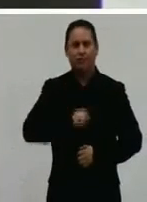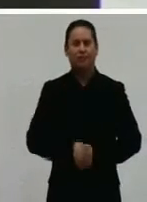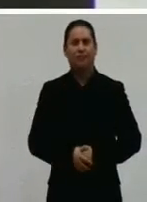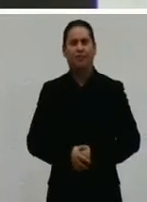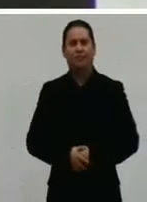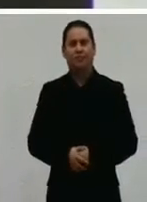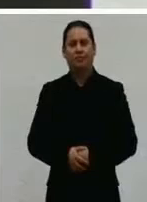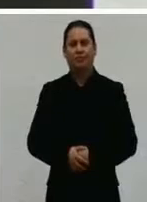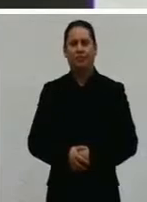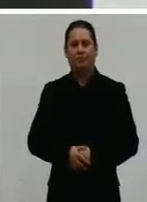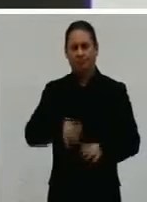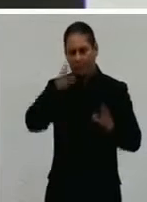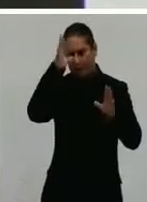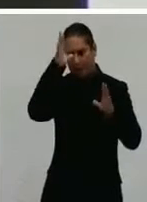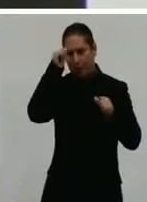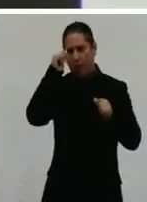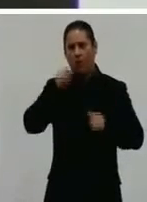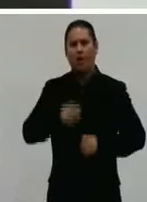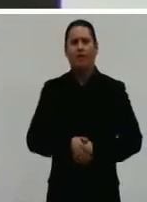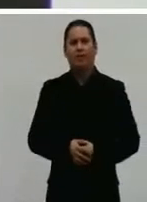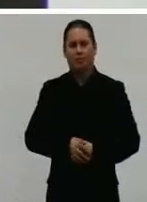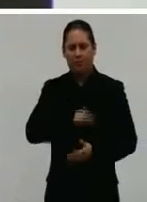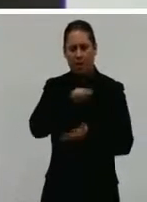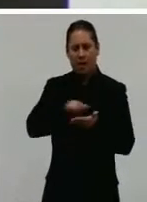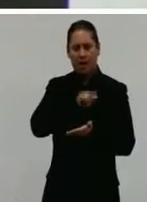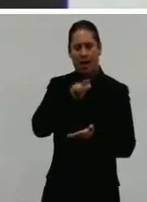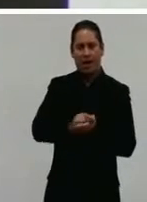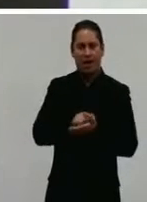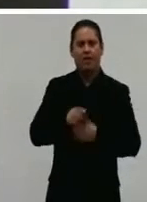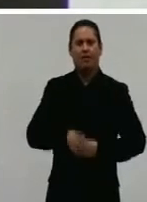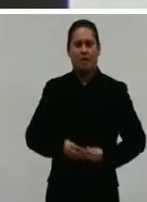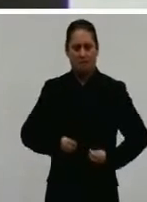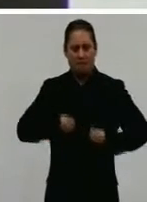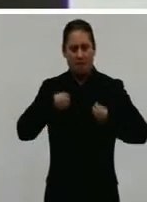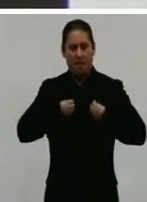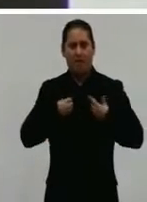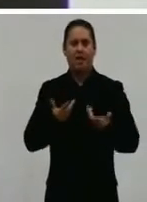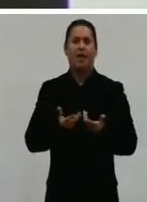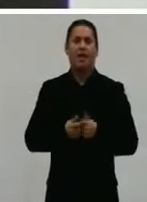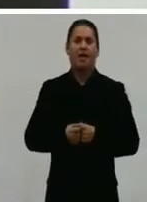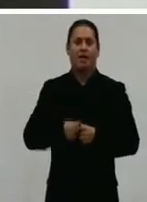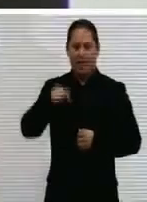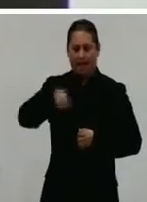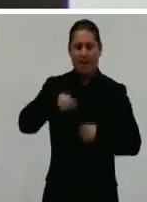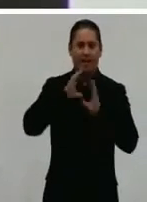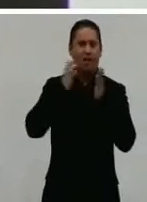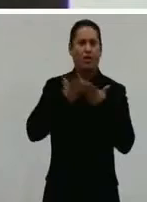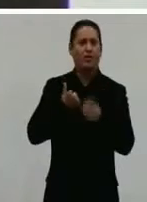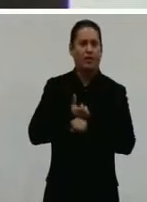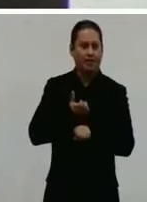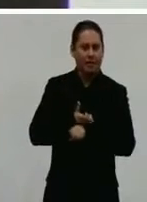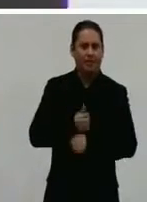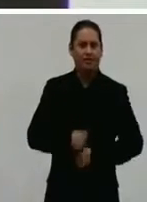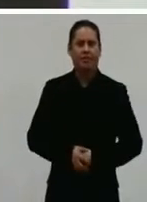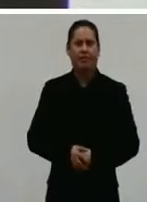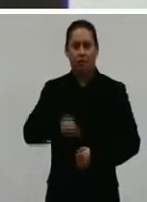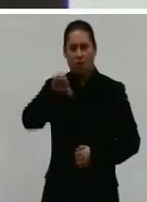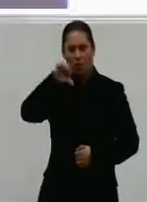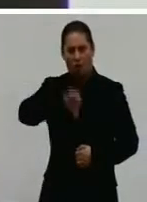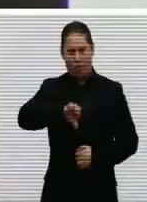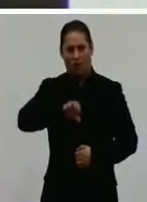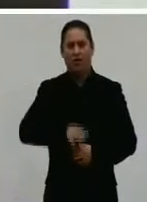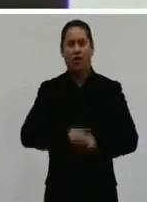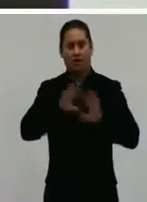de acuerdo a los preceptos legales que rigen la vida institucional del congreso del estado de chiapas hoy se da